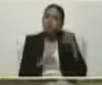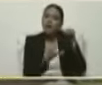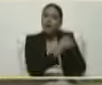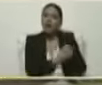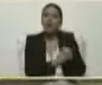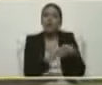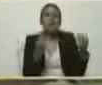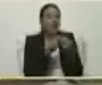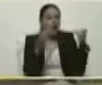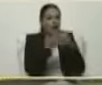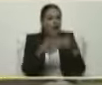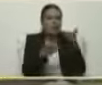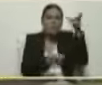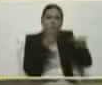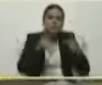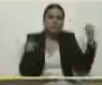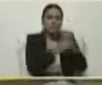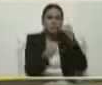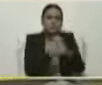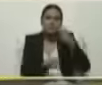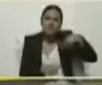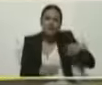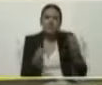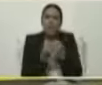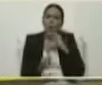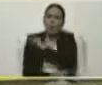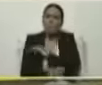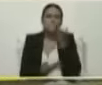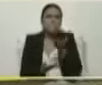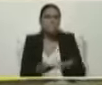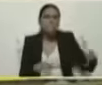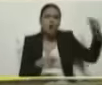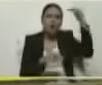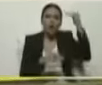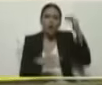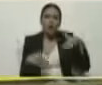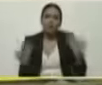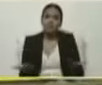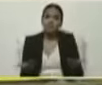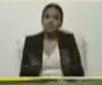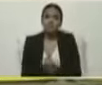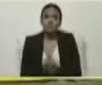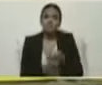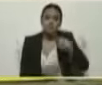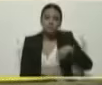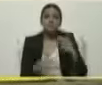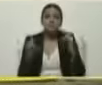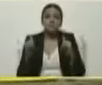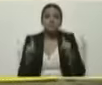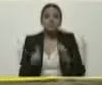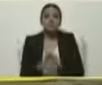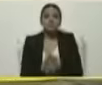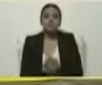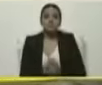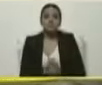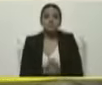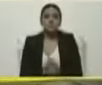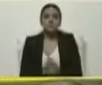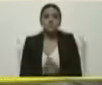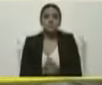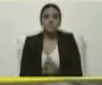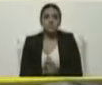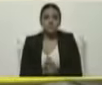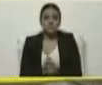con equipos, gente trabajando, moralizada. Estamos en